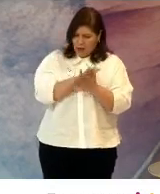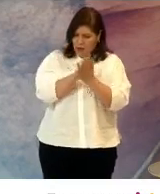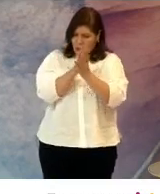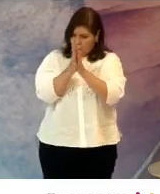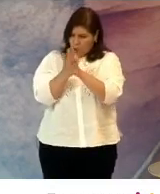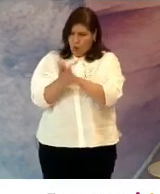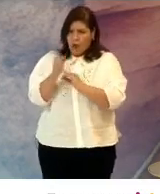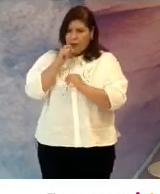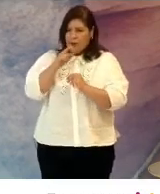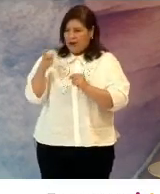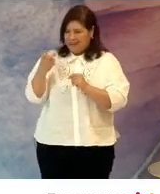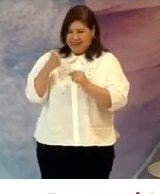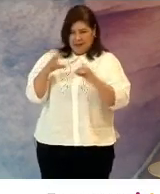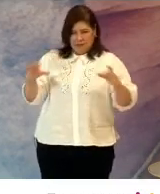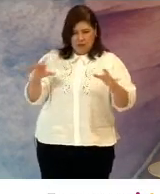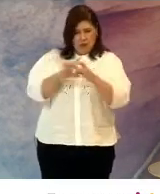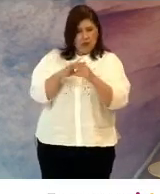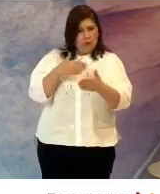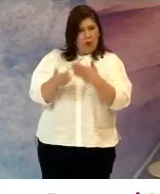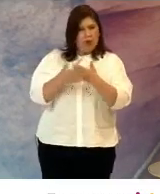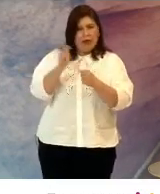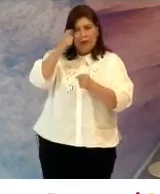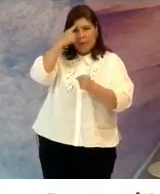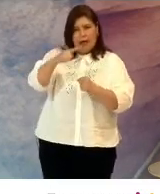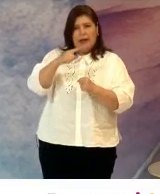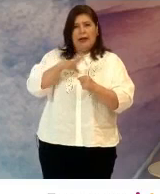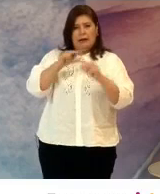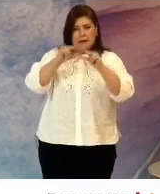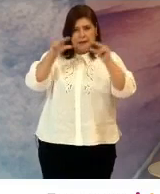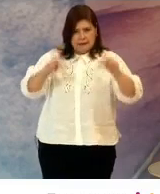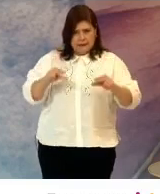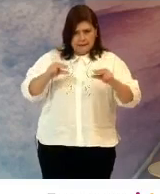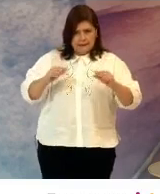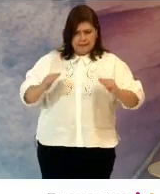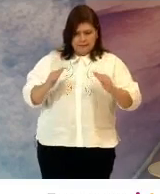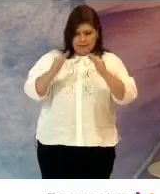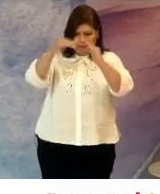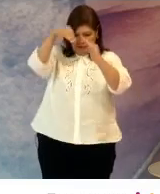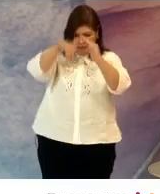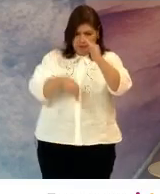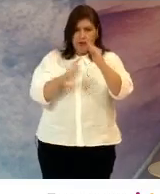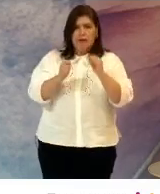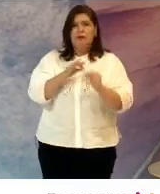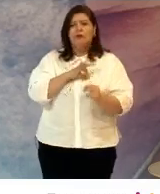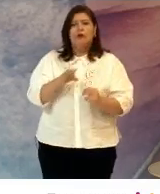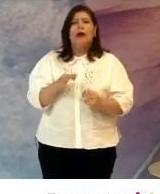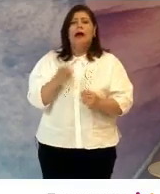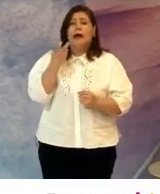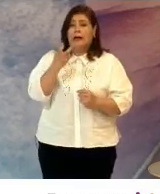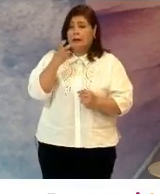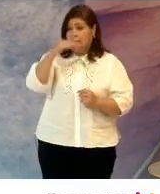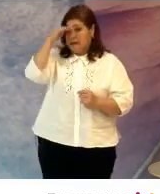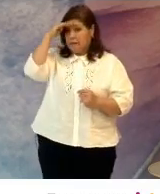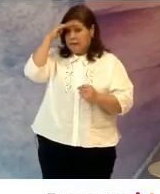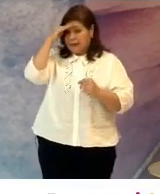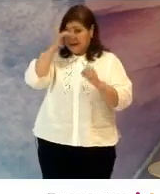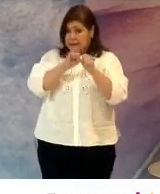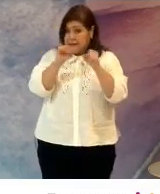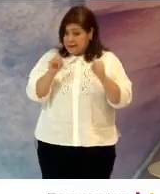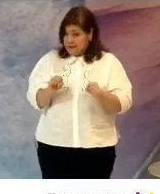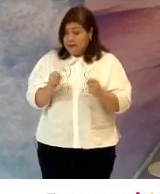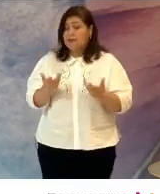modelo del iceberg de el pensamiento sistémico. Y me